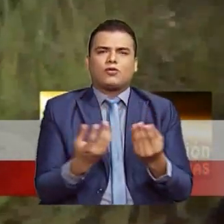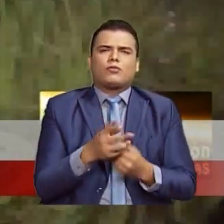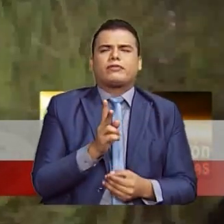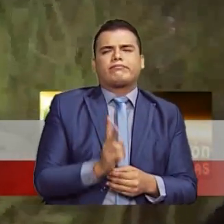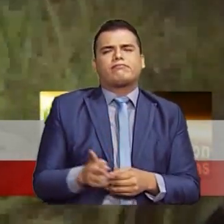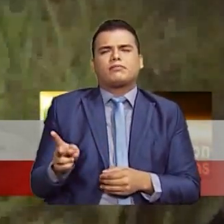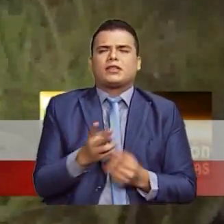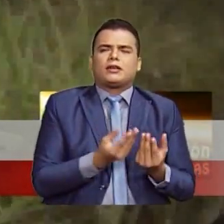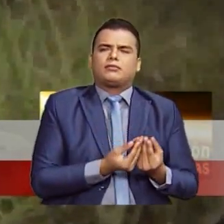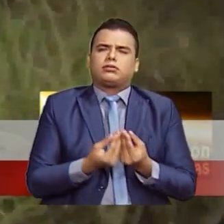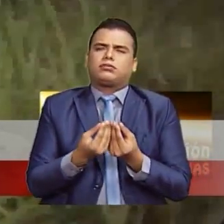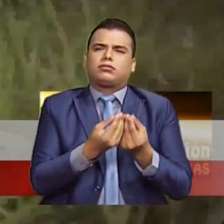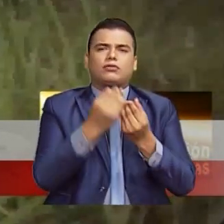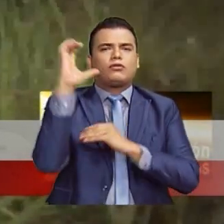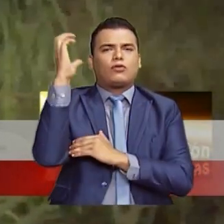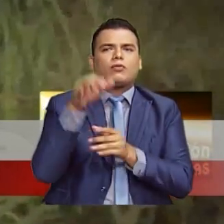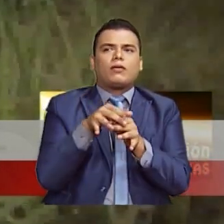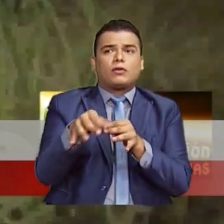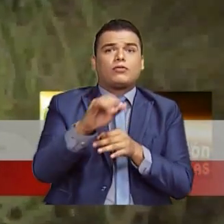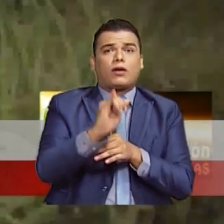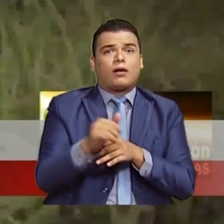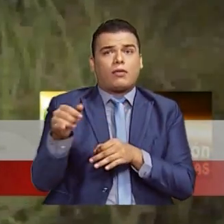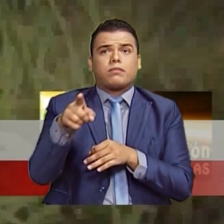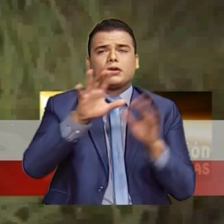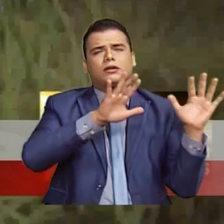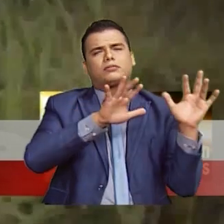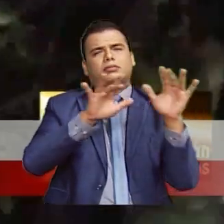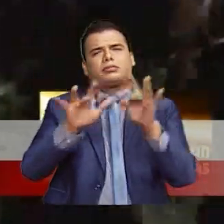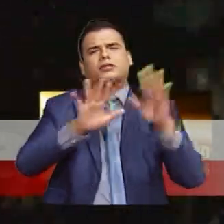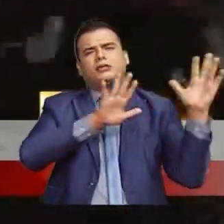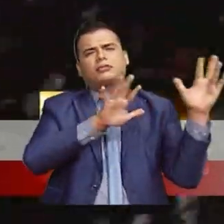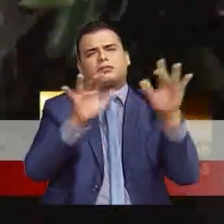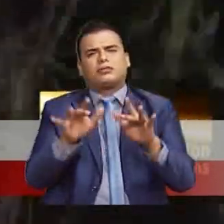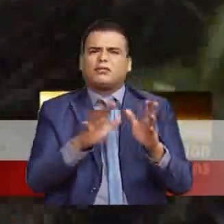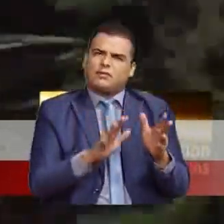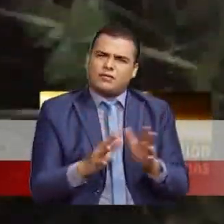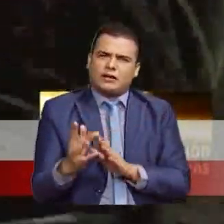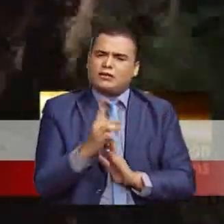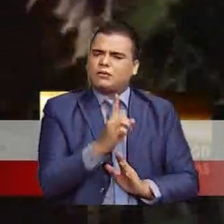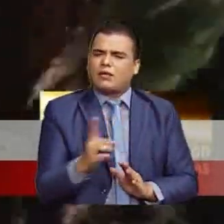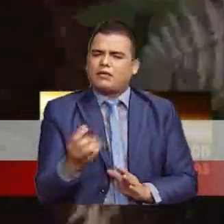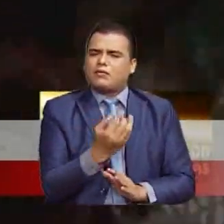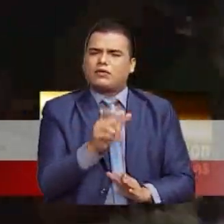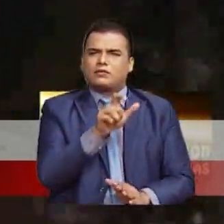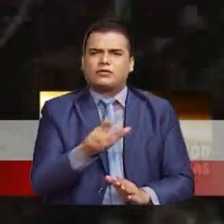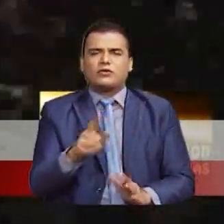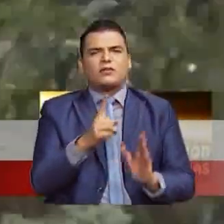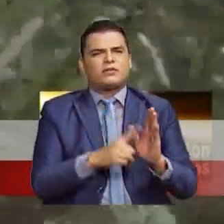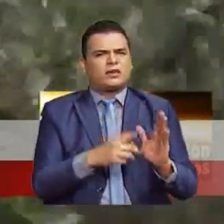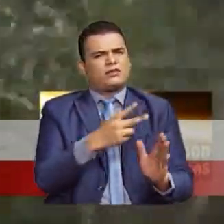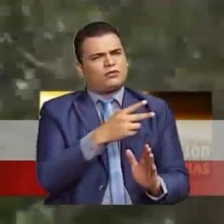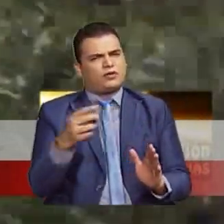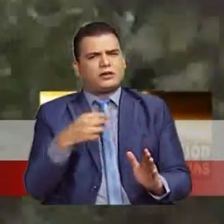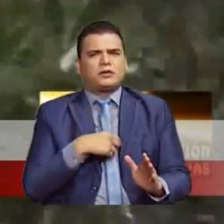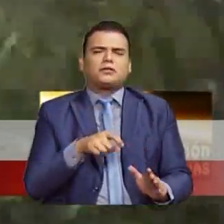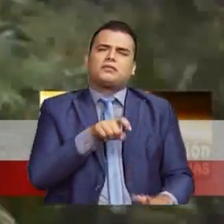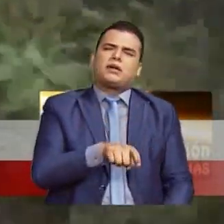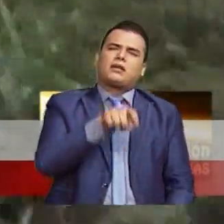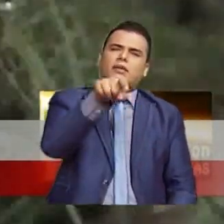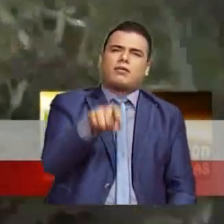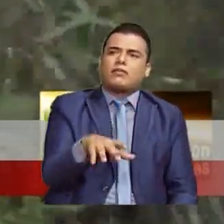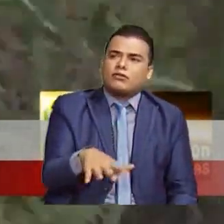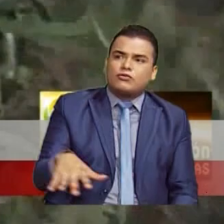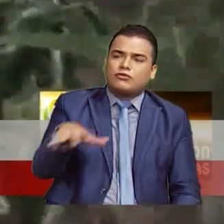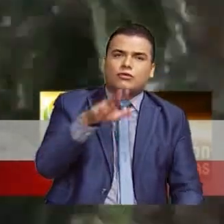colombia' que se realiza en el vecino municipio en el que se congregan más de 1200 caminantes que realizan recorridos por varias zonas